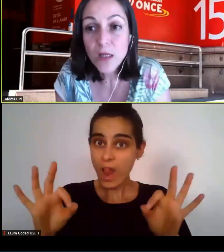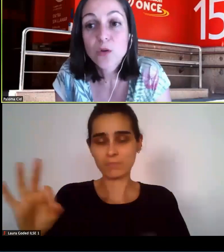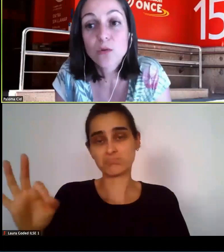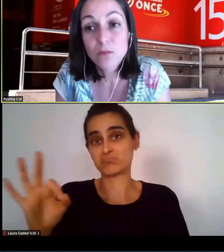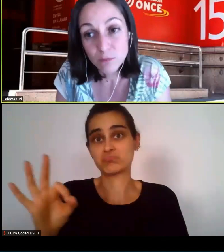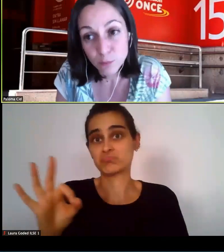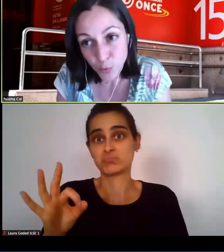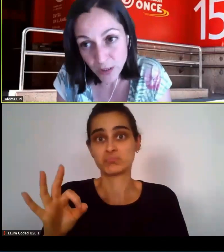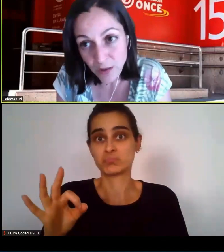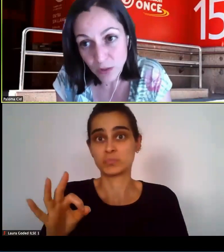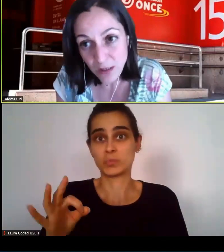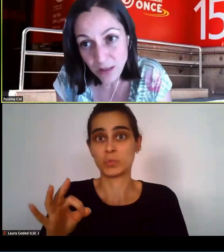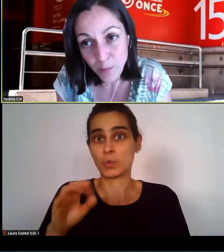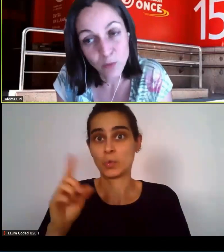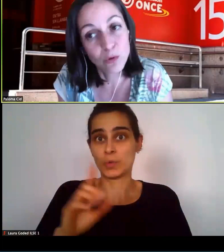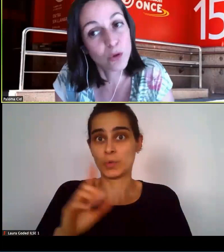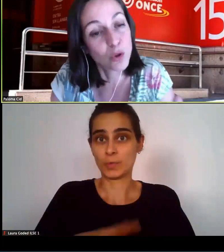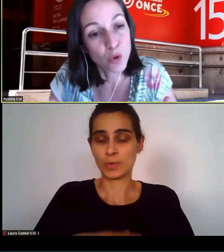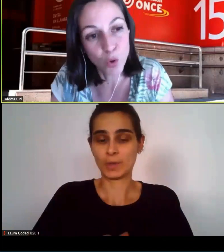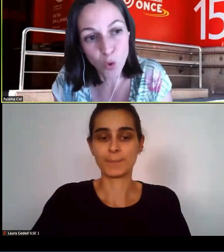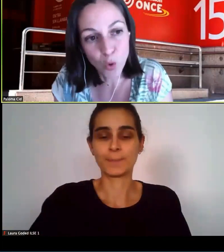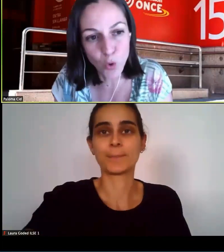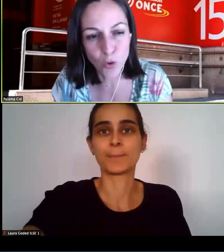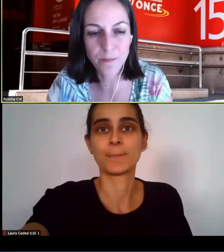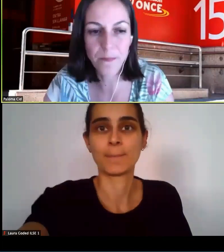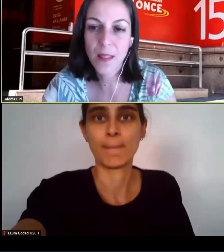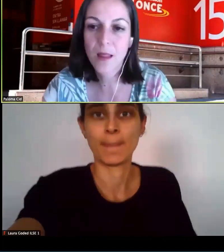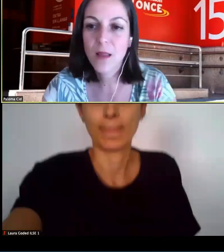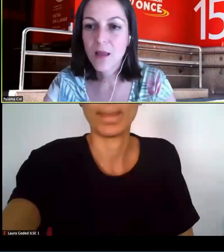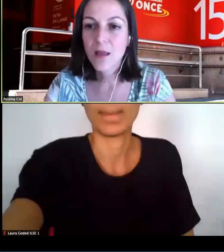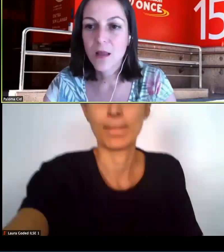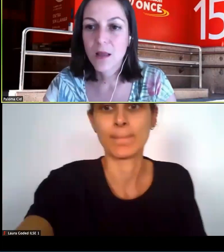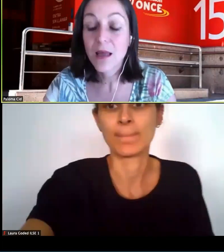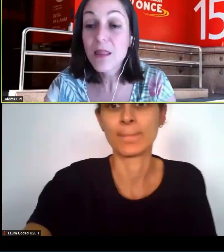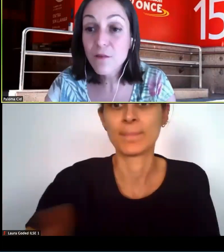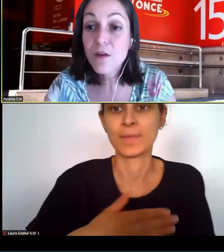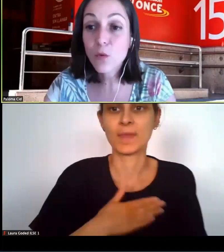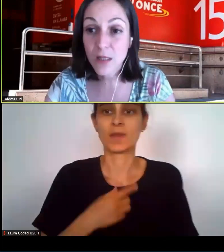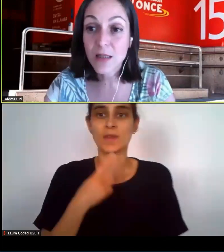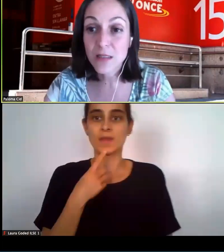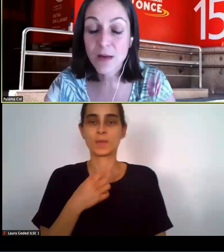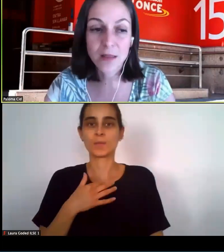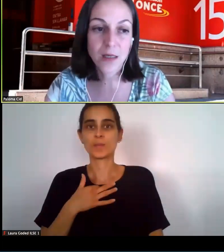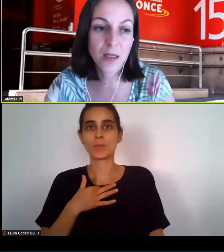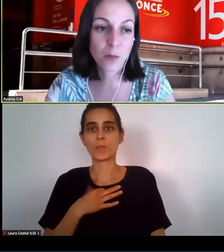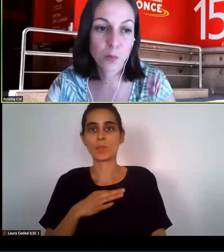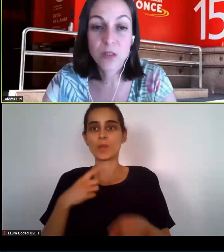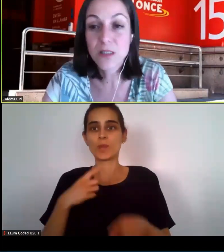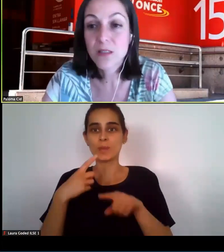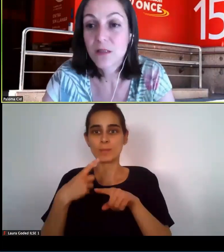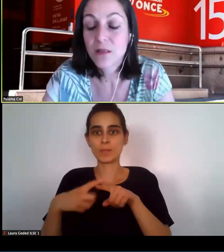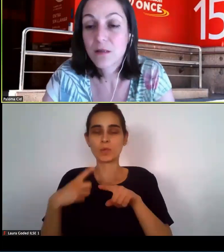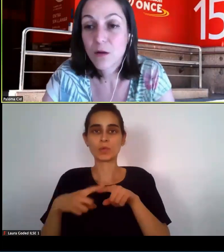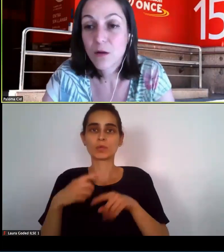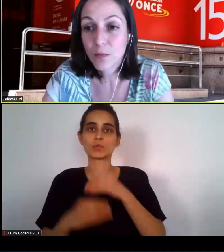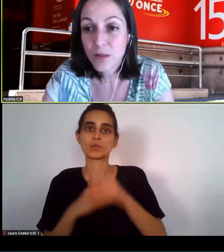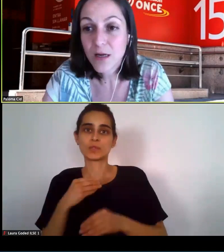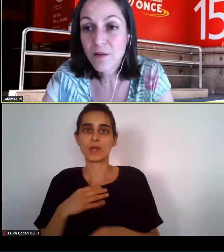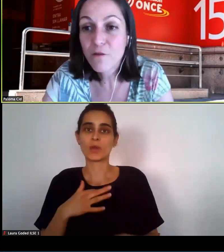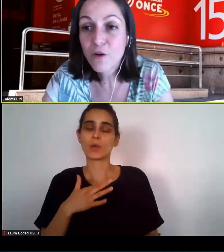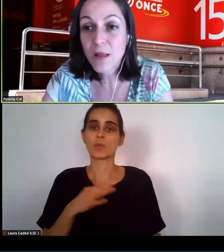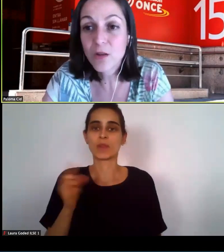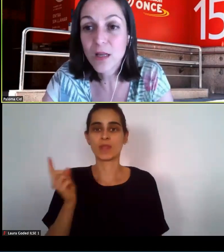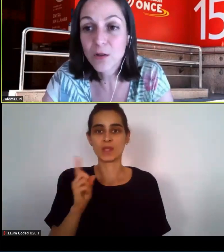lo tanto, puede utilizar productos o no. ¿Qué dificultades van a tener? Pues